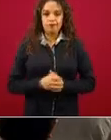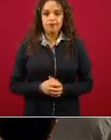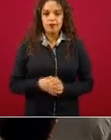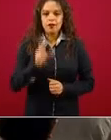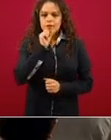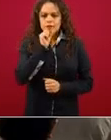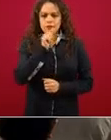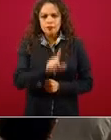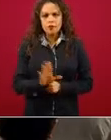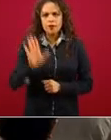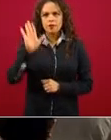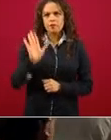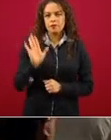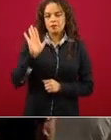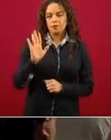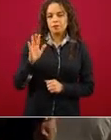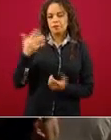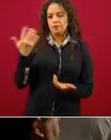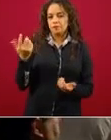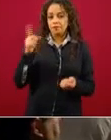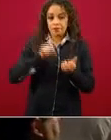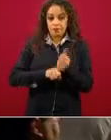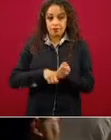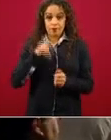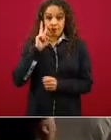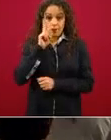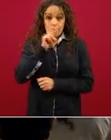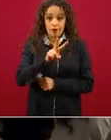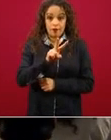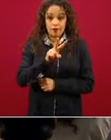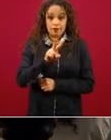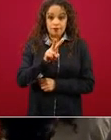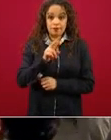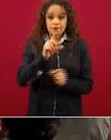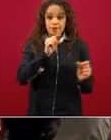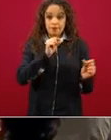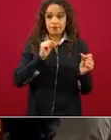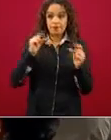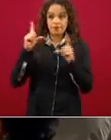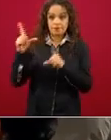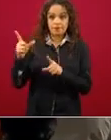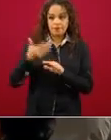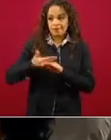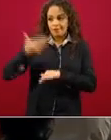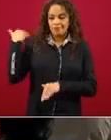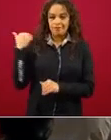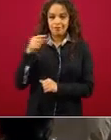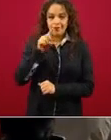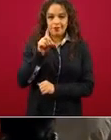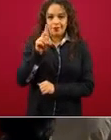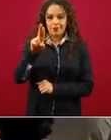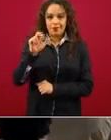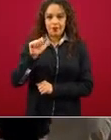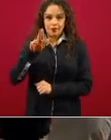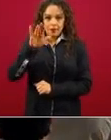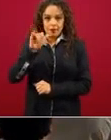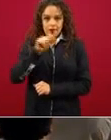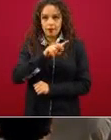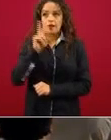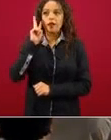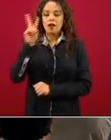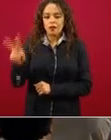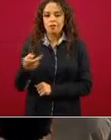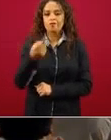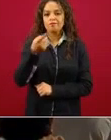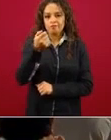me parece que si vemos la presentación que nos acaba de otorgar el doctor Alomía, también se ve un ligero incremento en